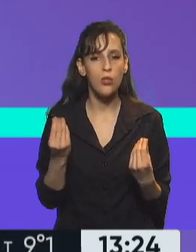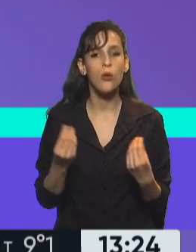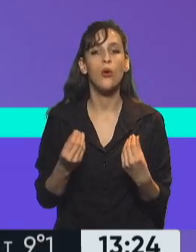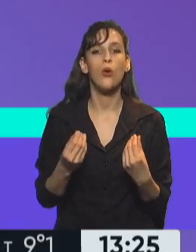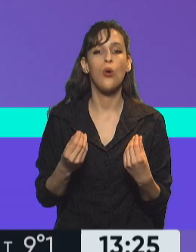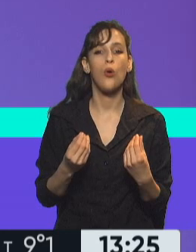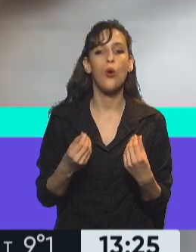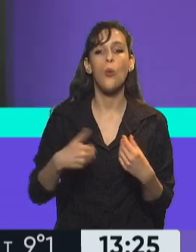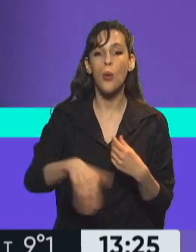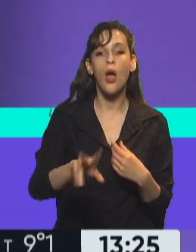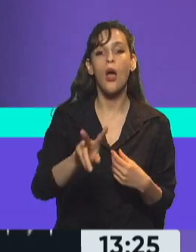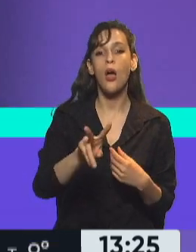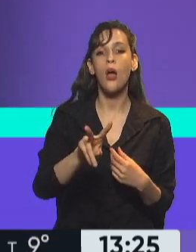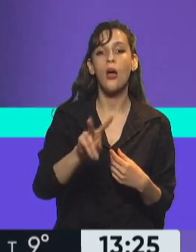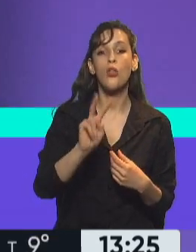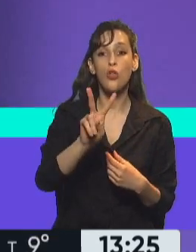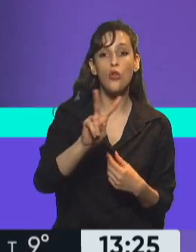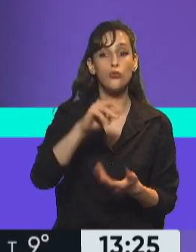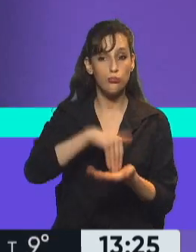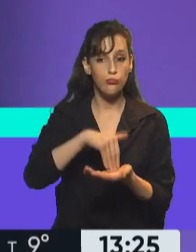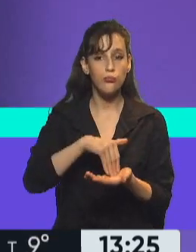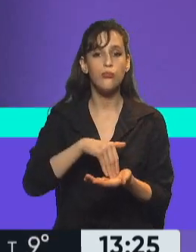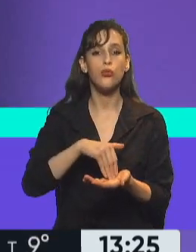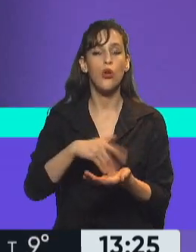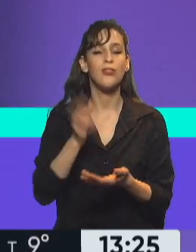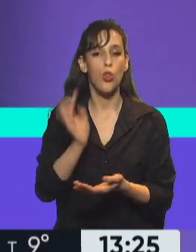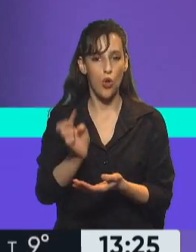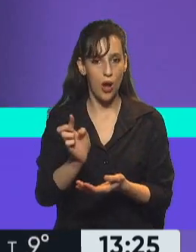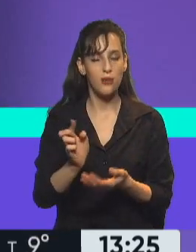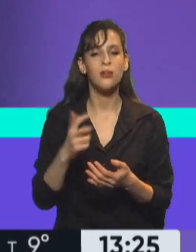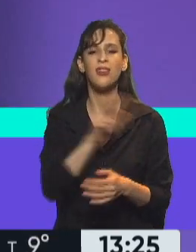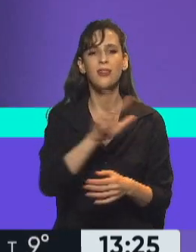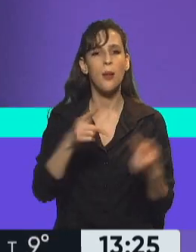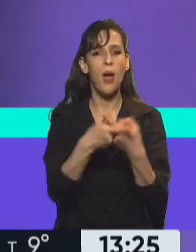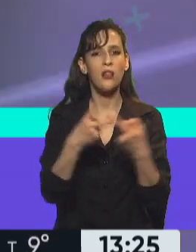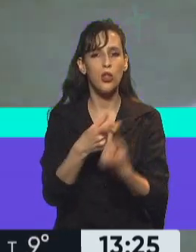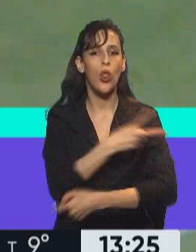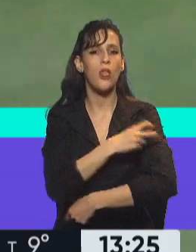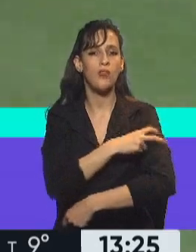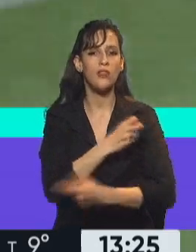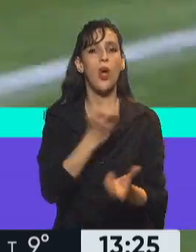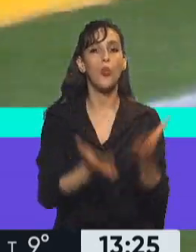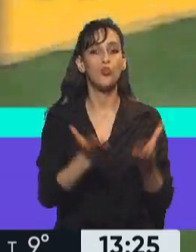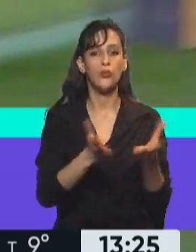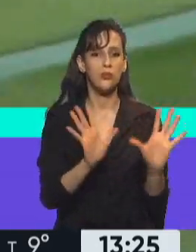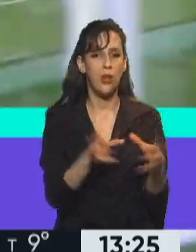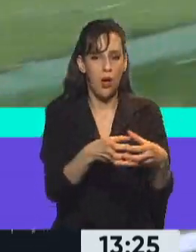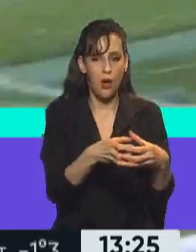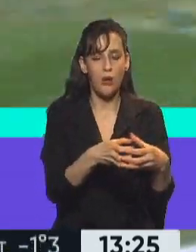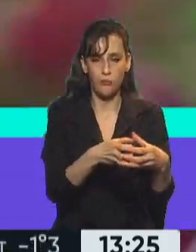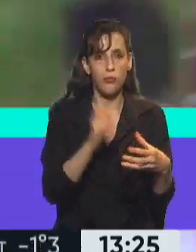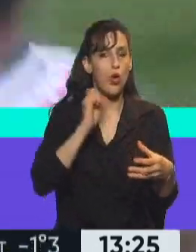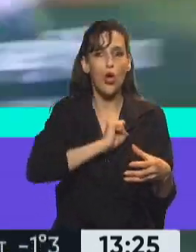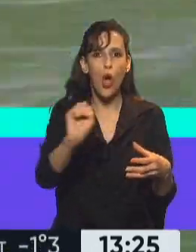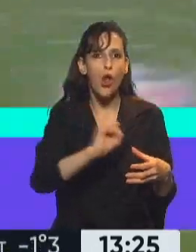2,5 y 3 millones de dólares. Viene de jugar 33 partidos en defensa y marcó 21 goles. Tremendo el promedio gol que tiene,